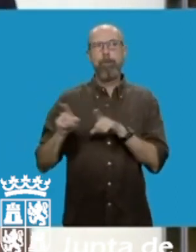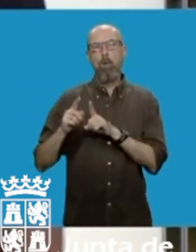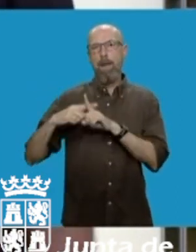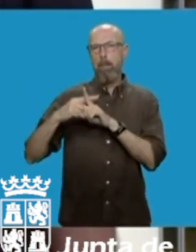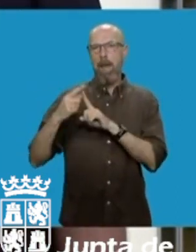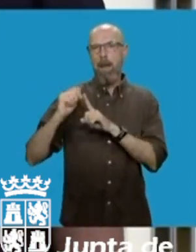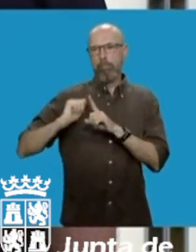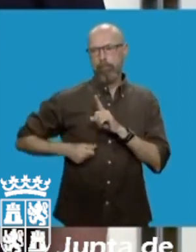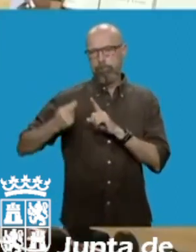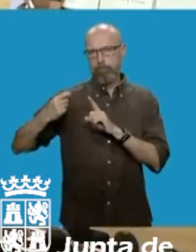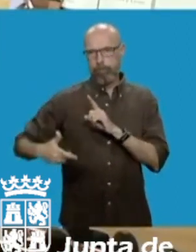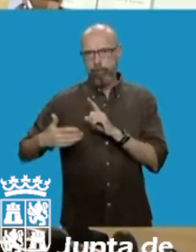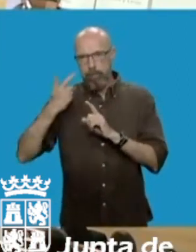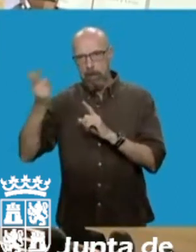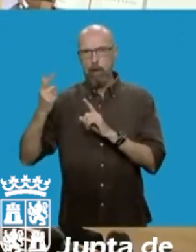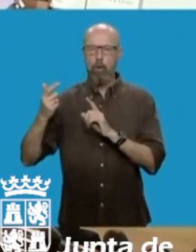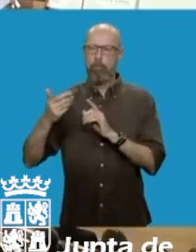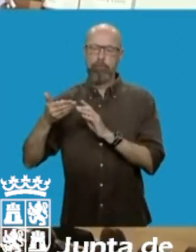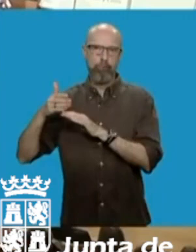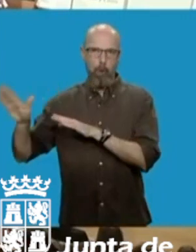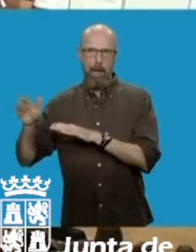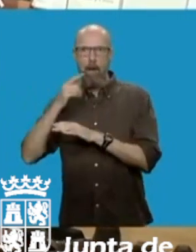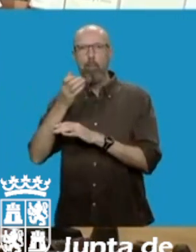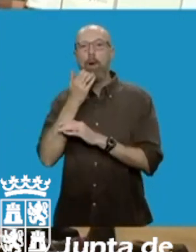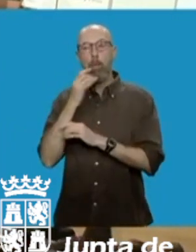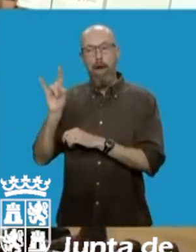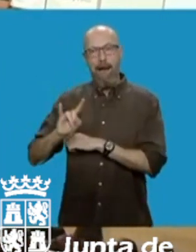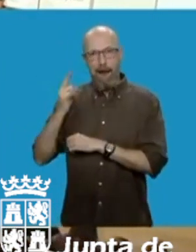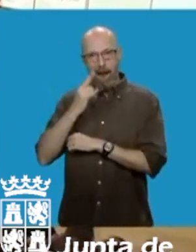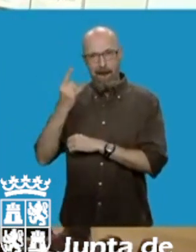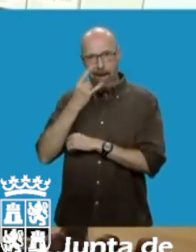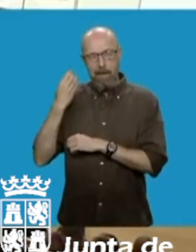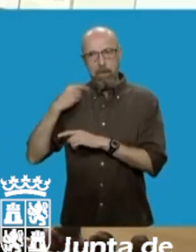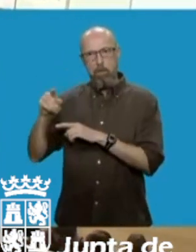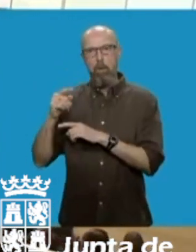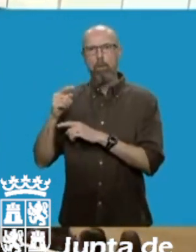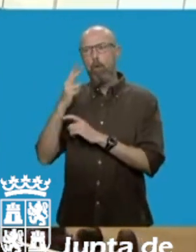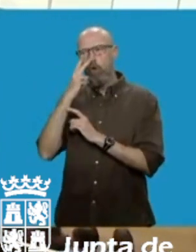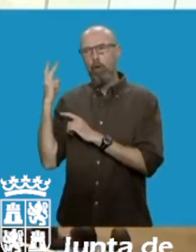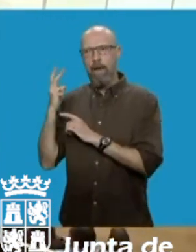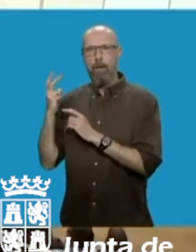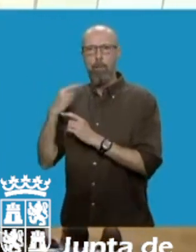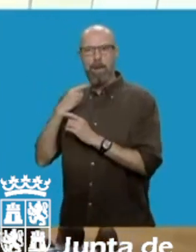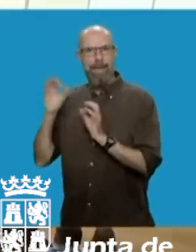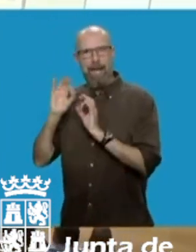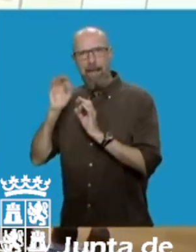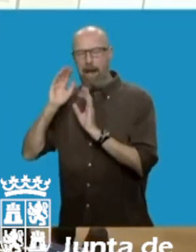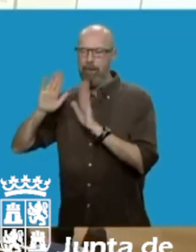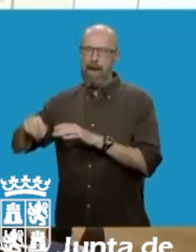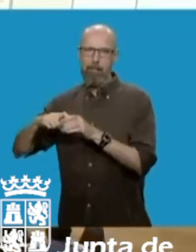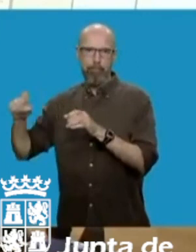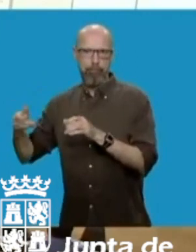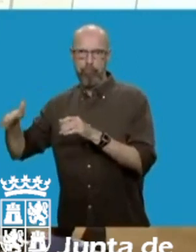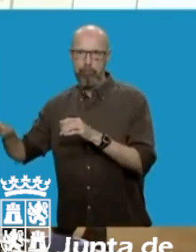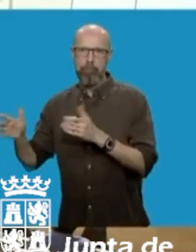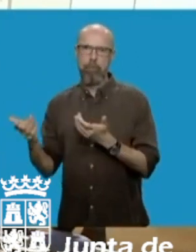presupuesto, porque ha quedado Canarias, que era el favorito, que llevaba sin perder en su casa 2 años, y es un equipo profesional 100%, y ha quedado